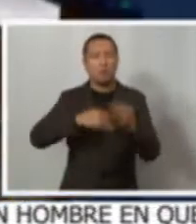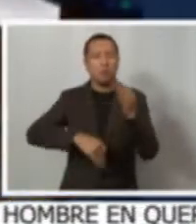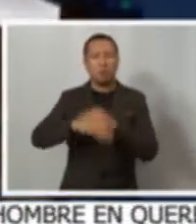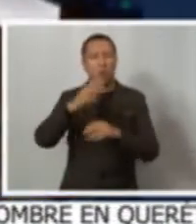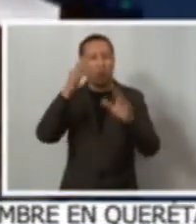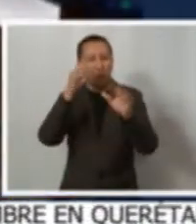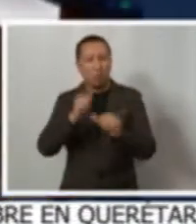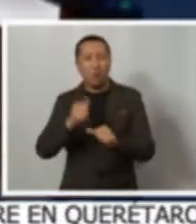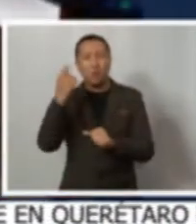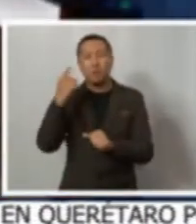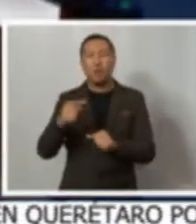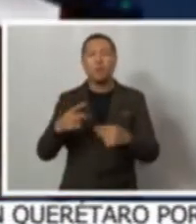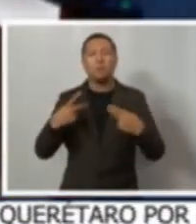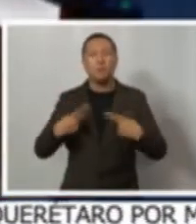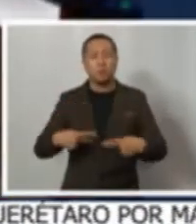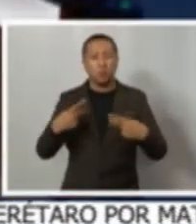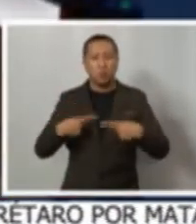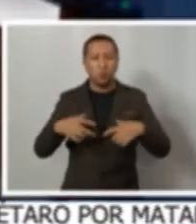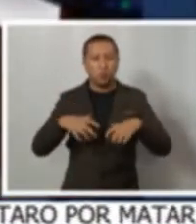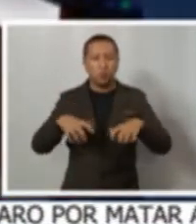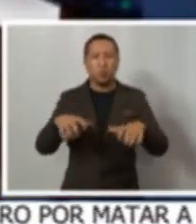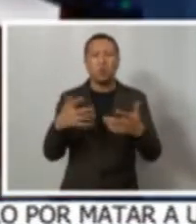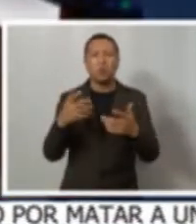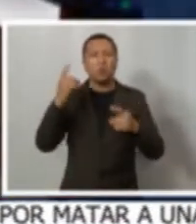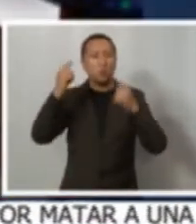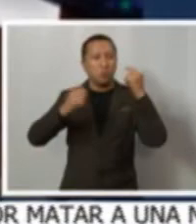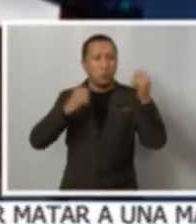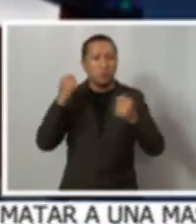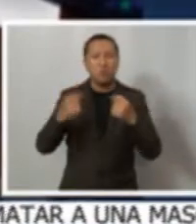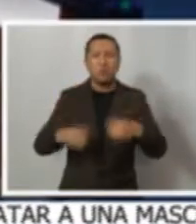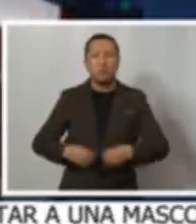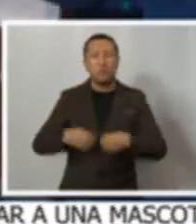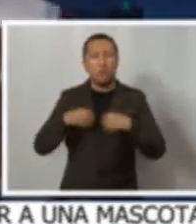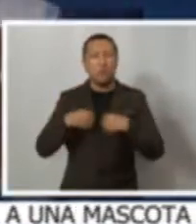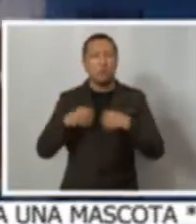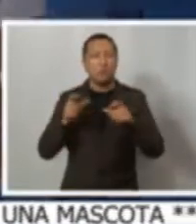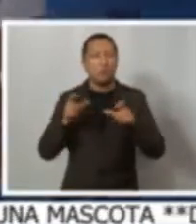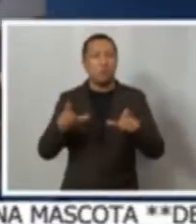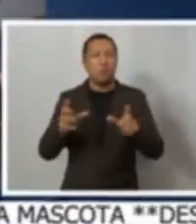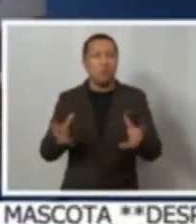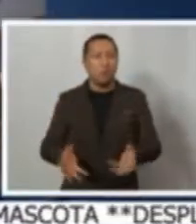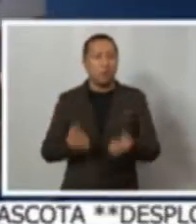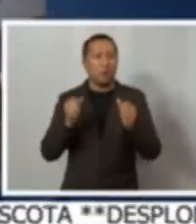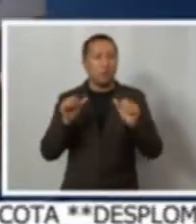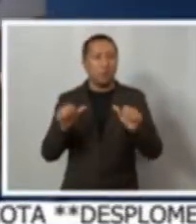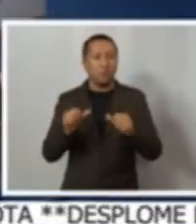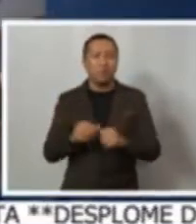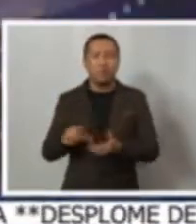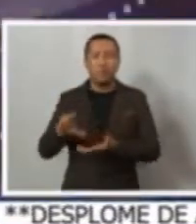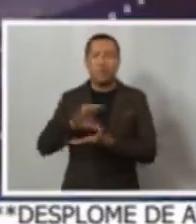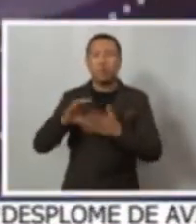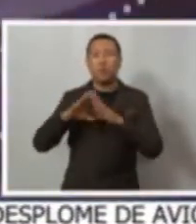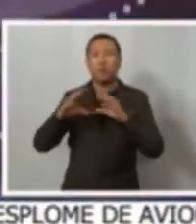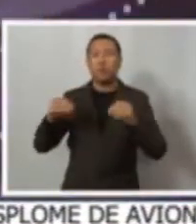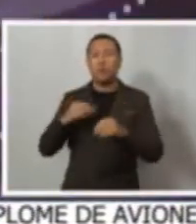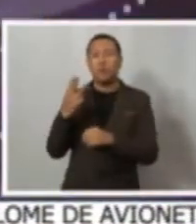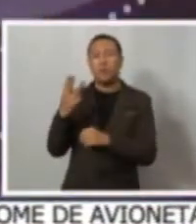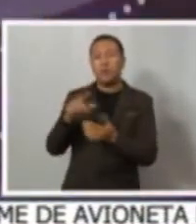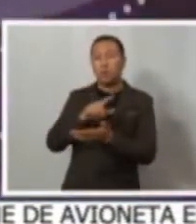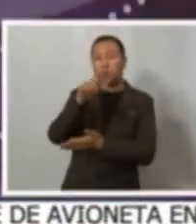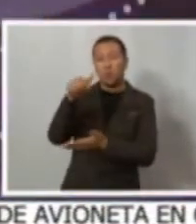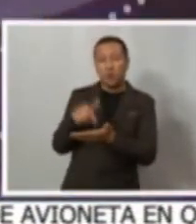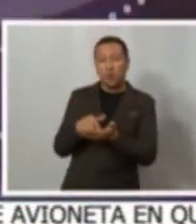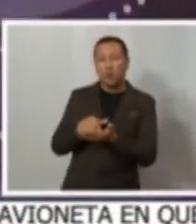turistas antes, durante y después del paso del huracán. En Cozumel se habilitaron tres albergues con capacidad para